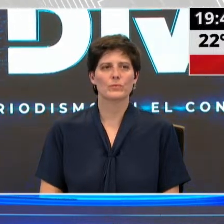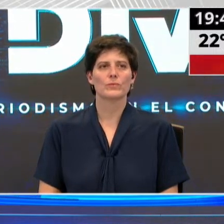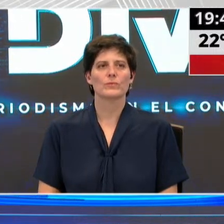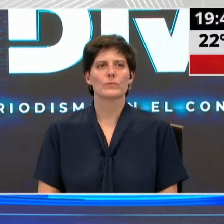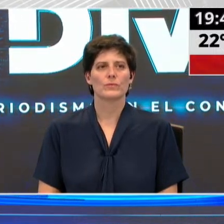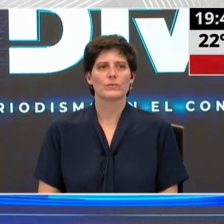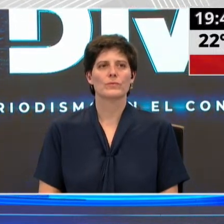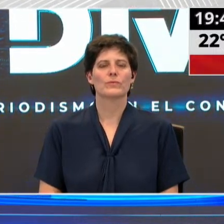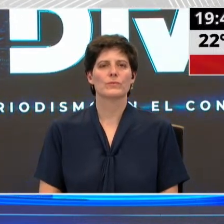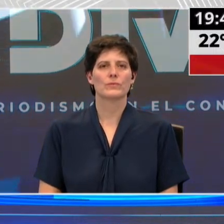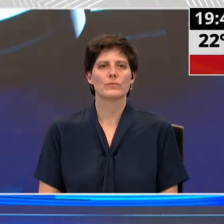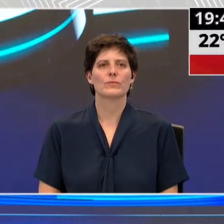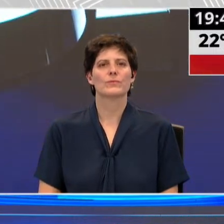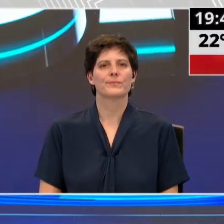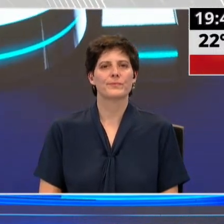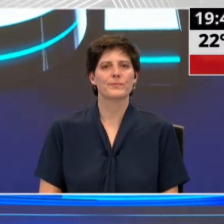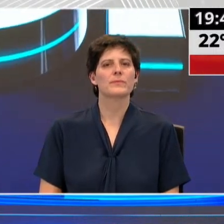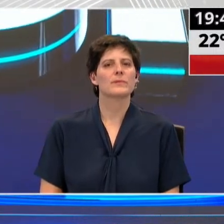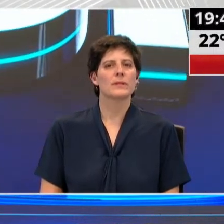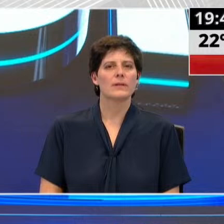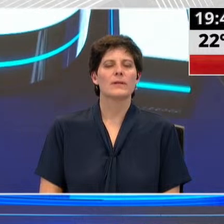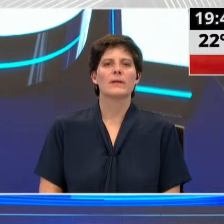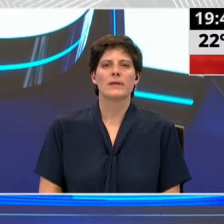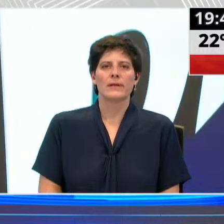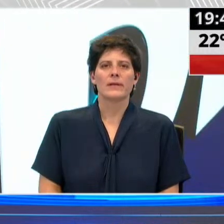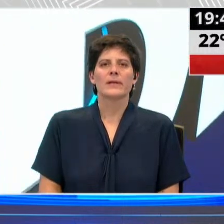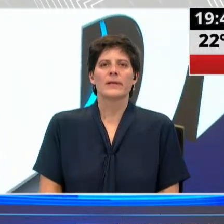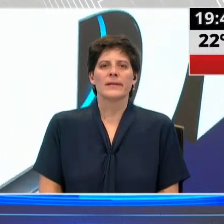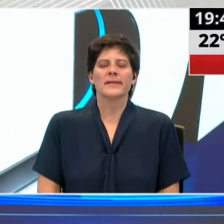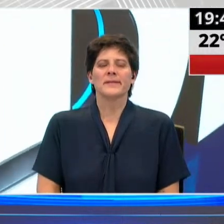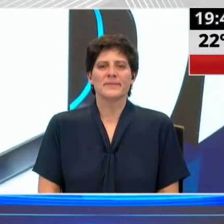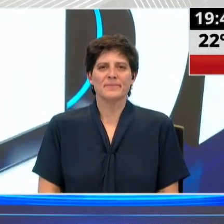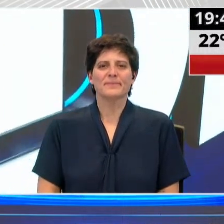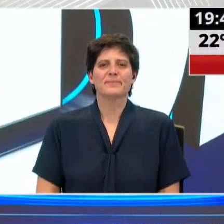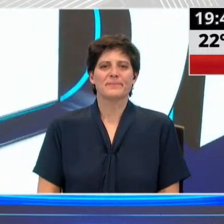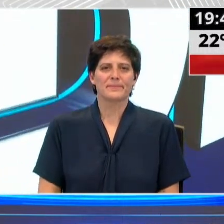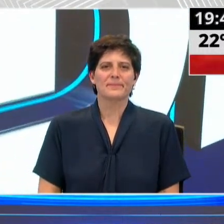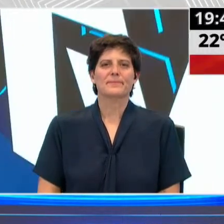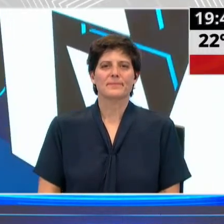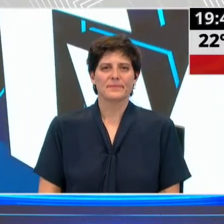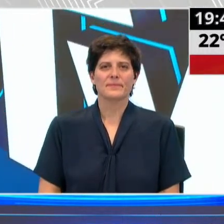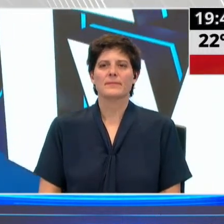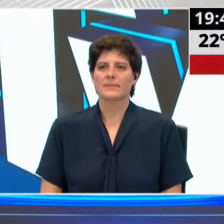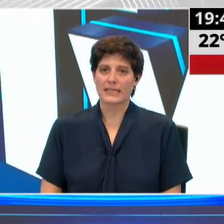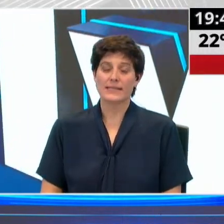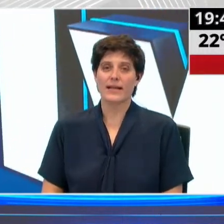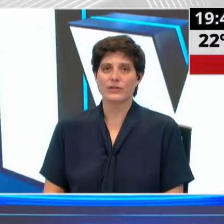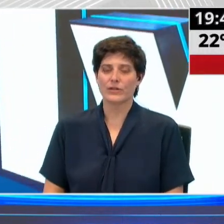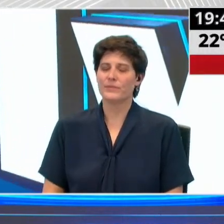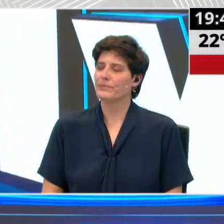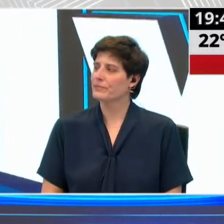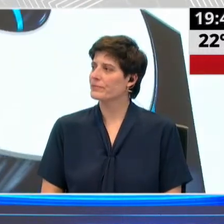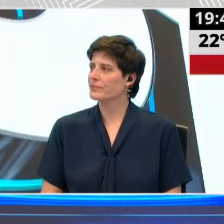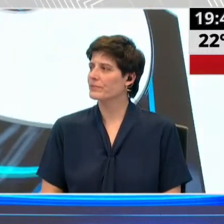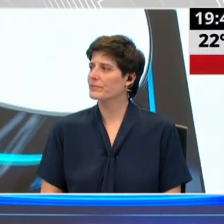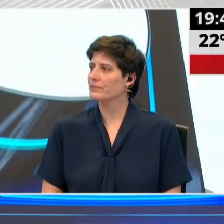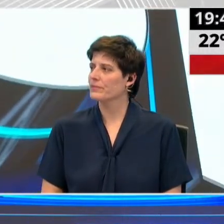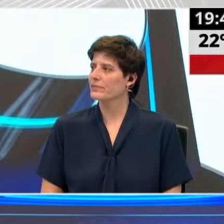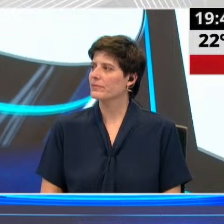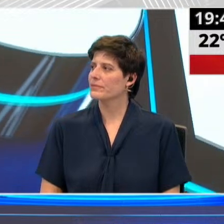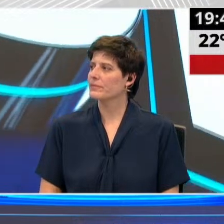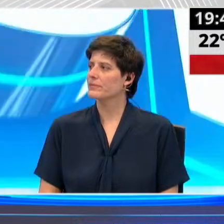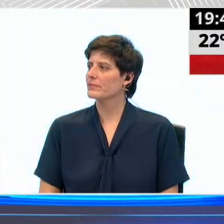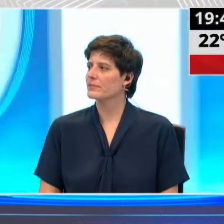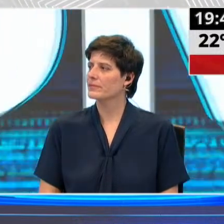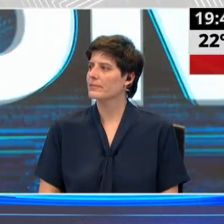que envíen también va a ser una de las tareas del flamante presidente de la Cámara, Martín Menem, que va a tener que definir los giros. Exacto. Definir los giros, luego